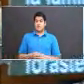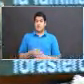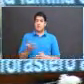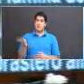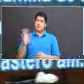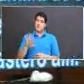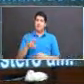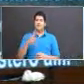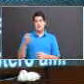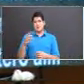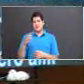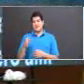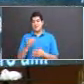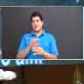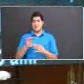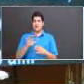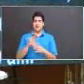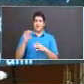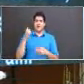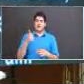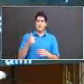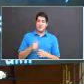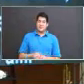buenas y todo para animarlo, para que la tome.